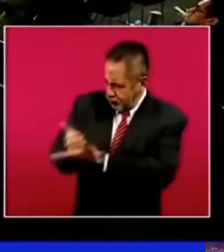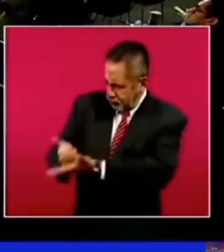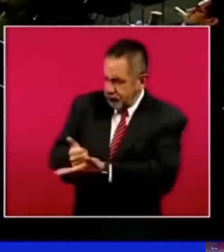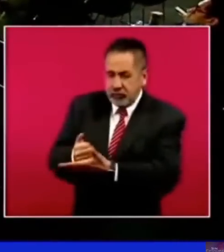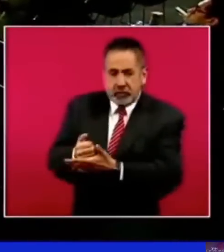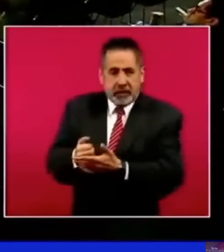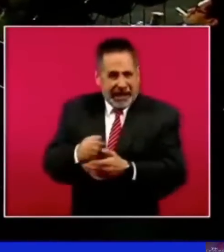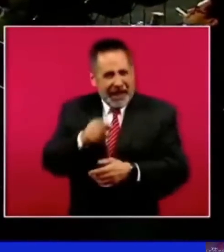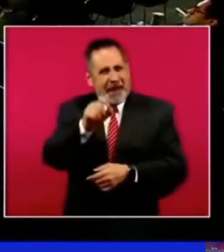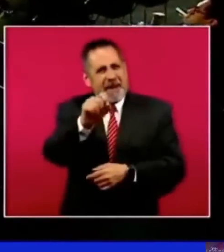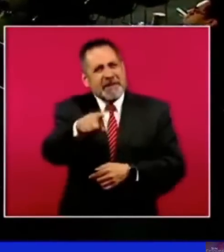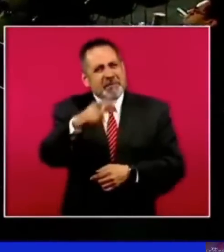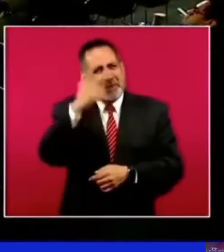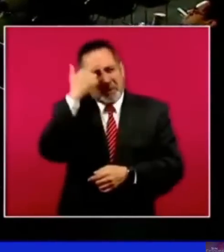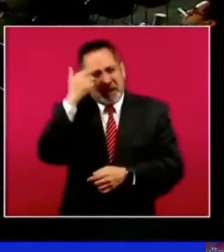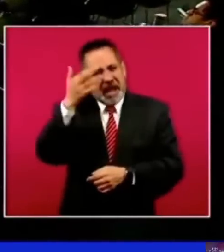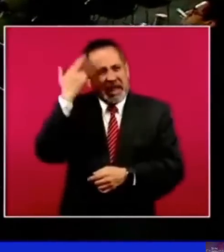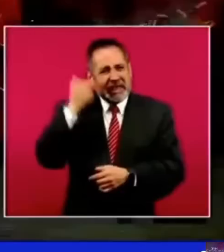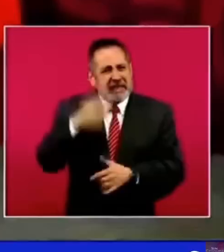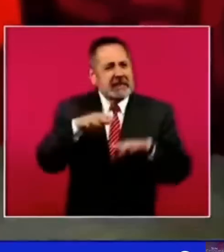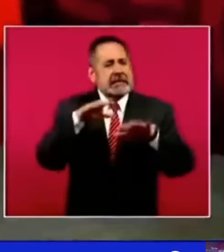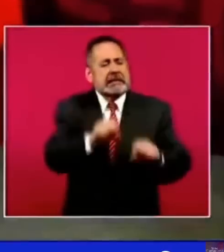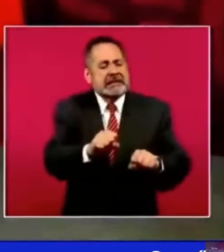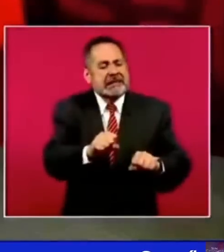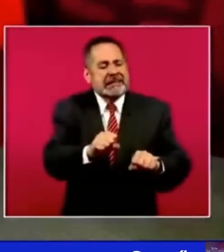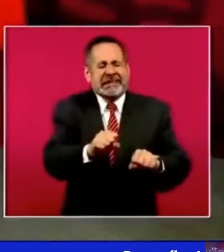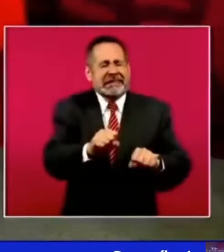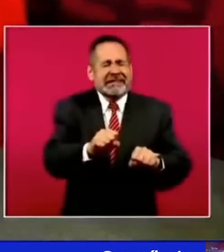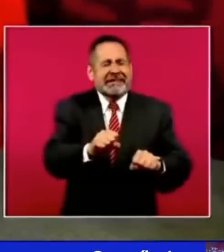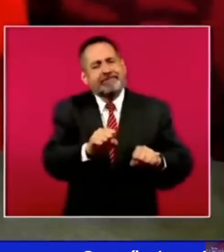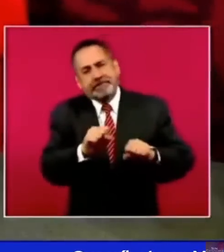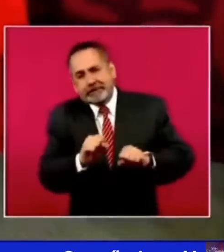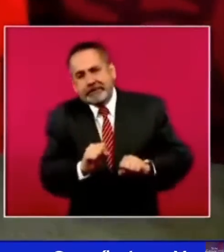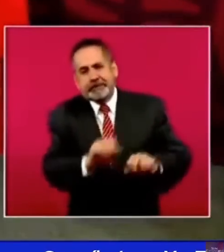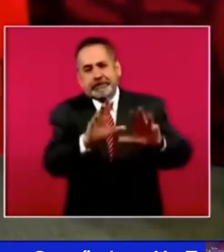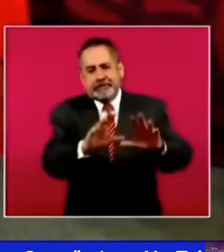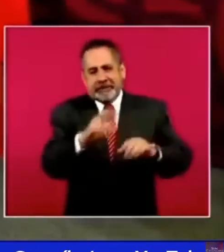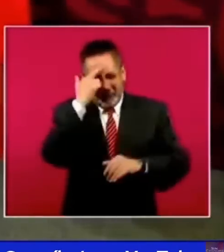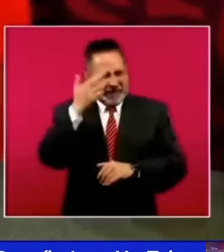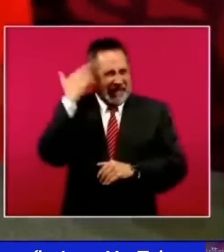precisamente cuando se detuvo y se tuvo que soltar la primera vez